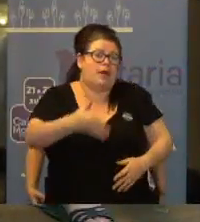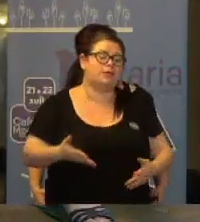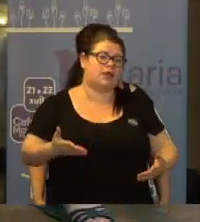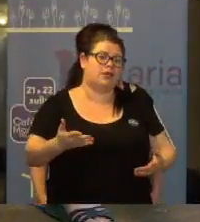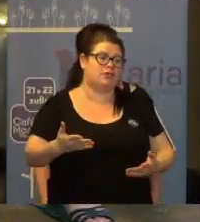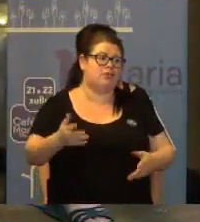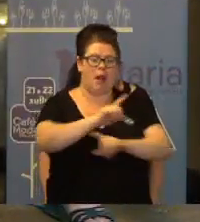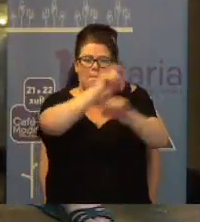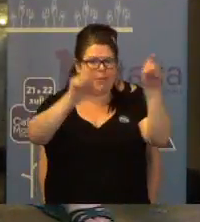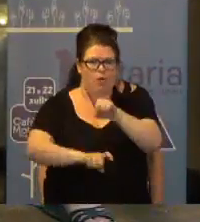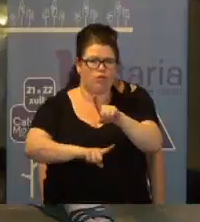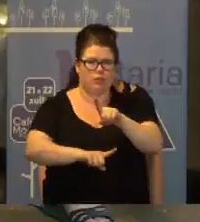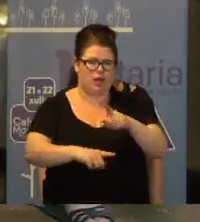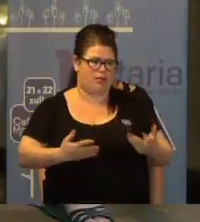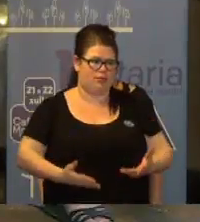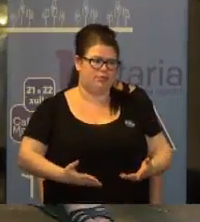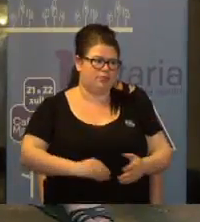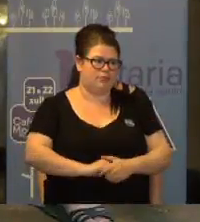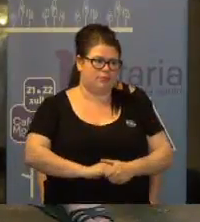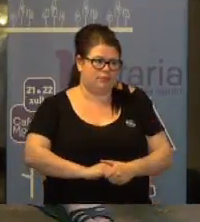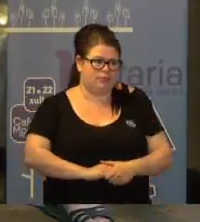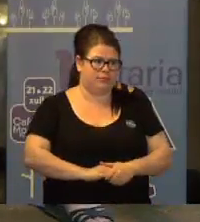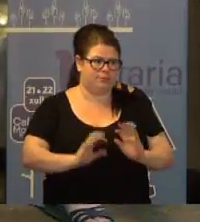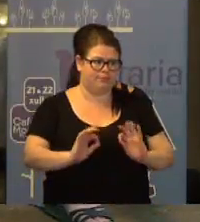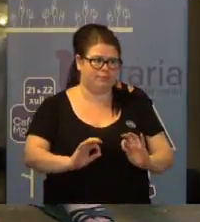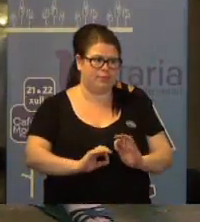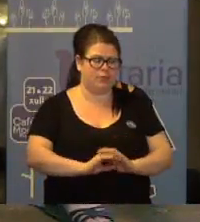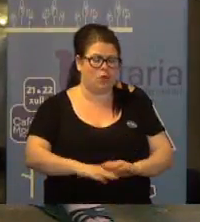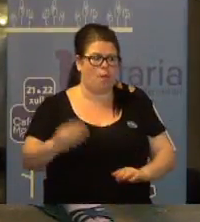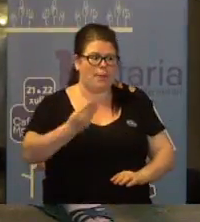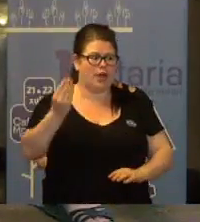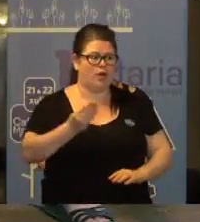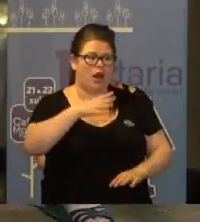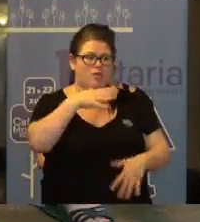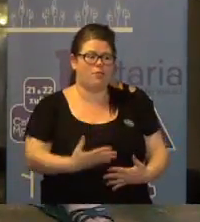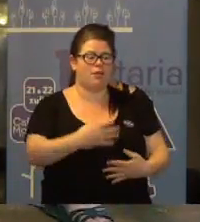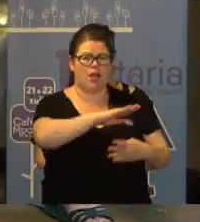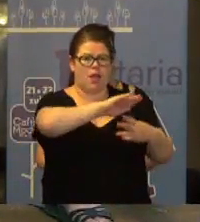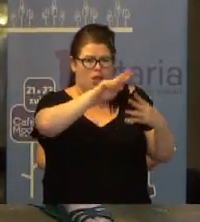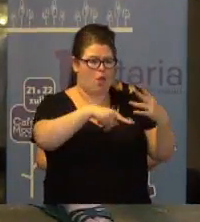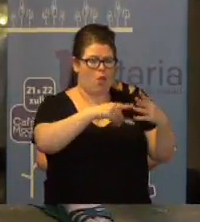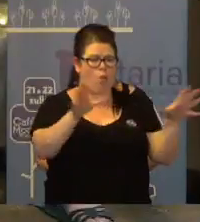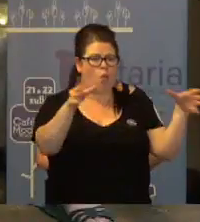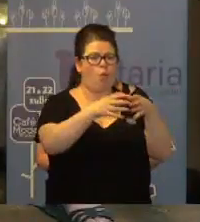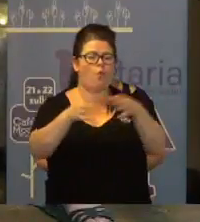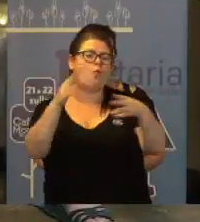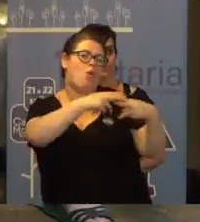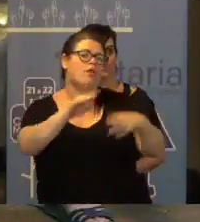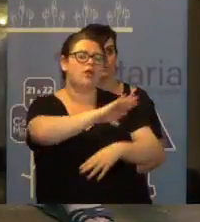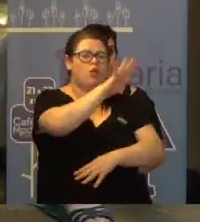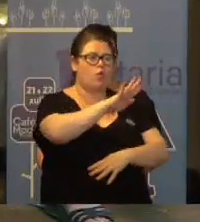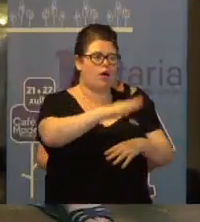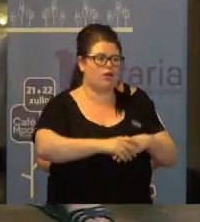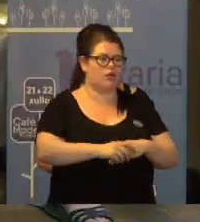creo que é a ecuación que hai que resolver. É obvio que en este momento son 4 os partidos que concurren no Parlamento. É posible